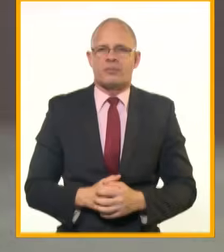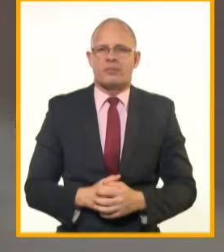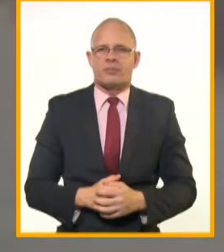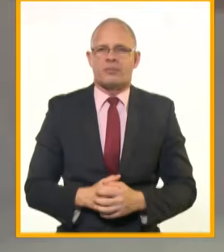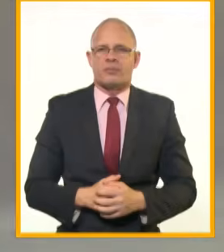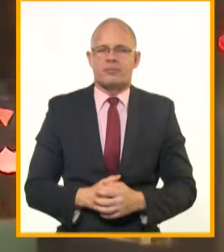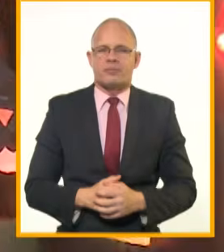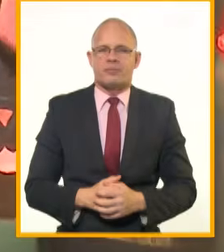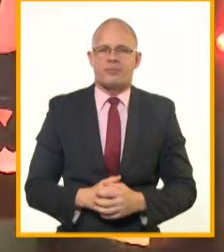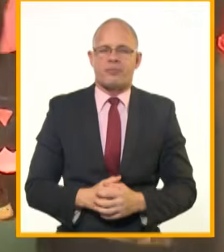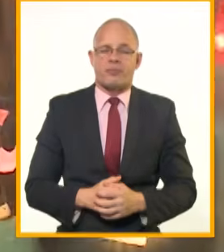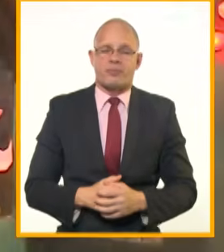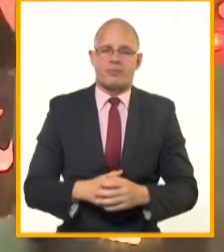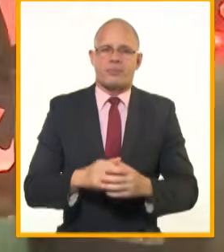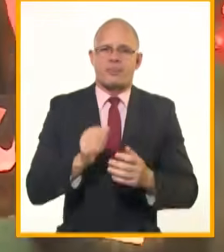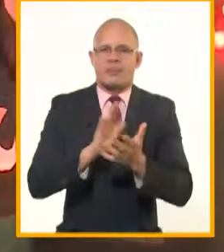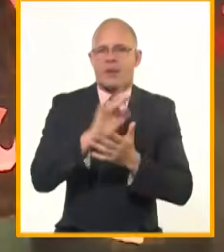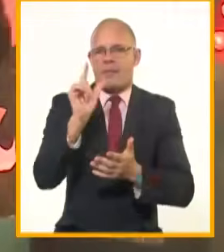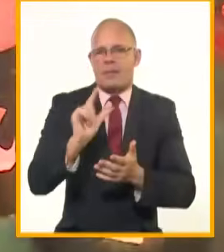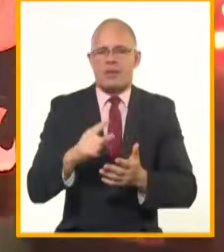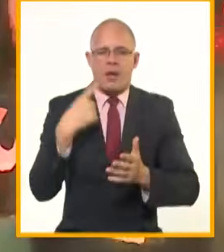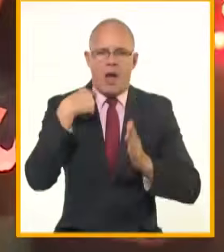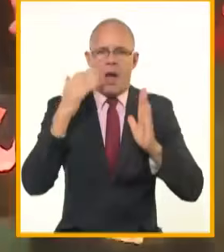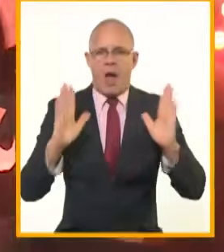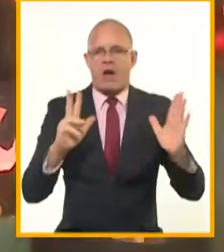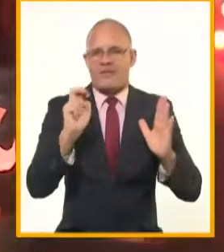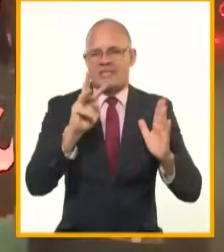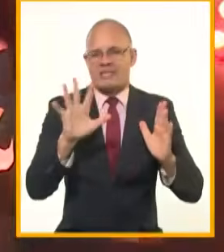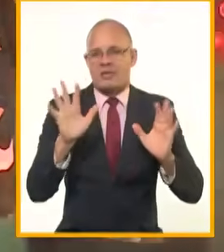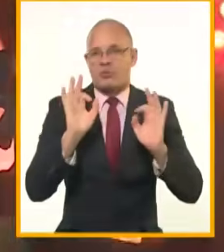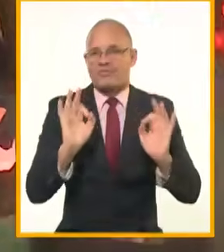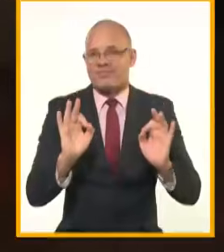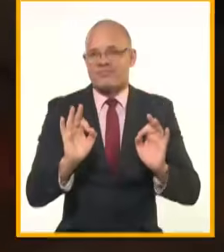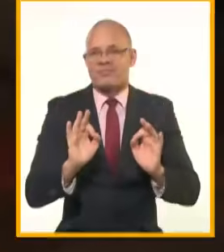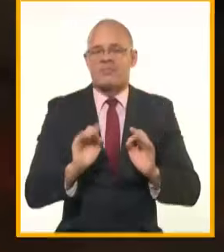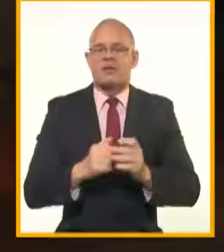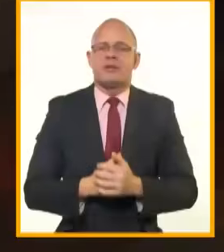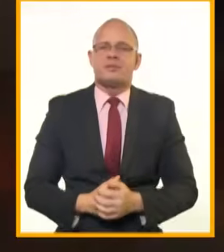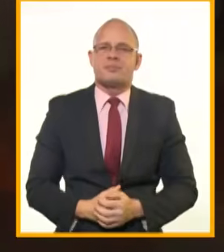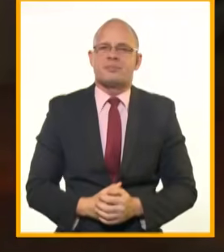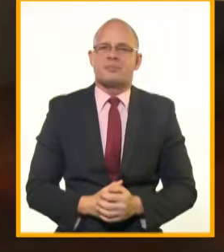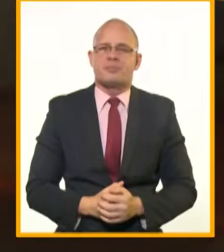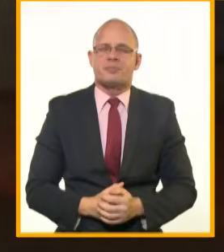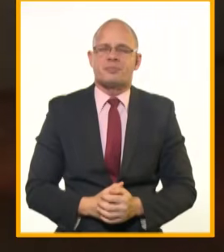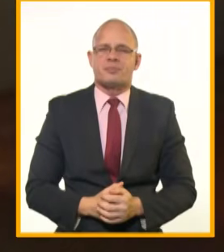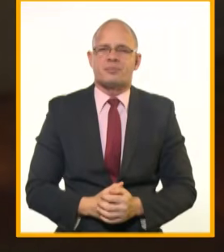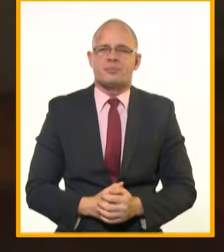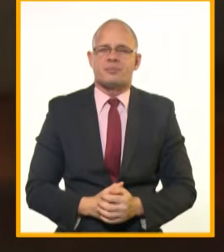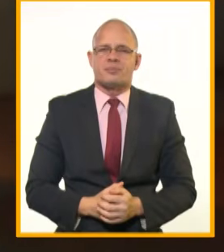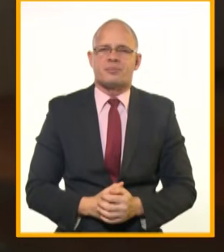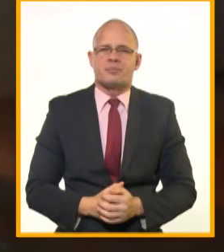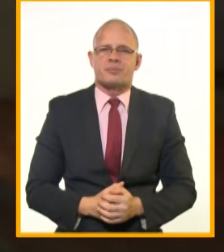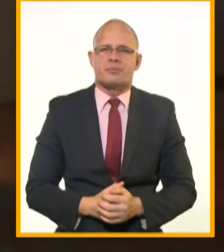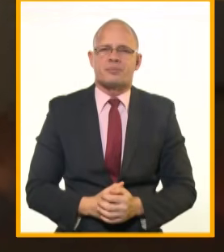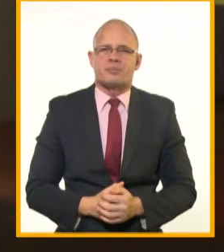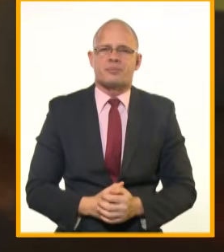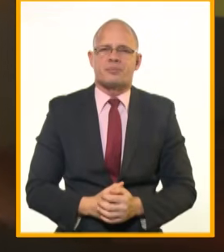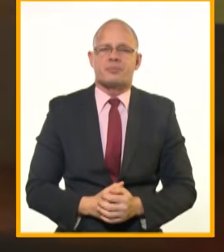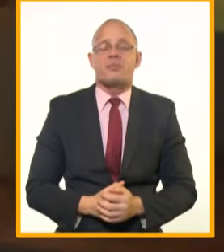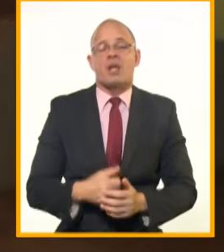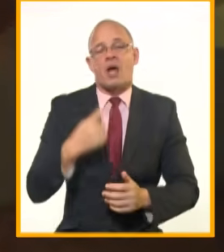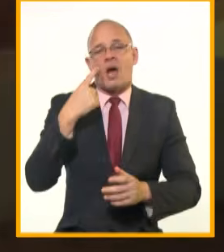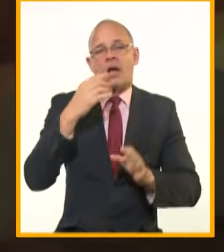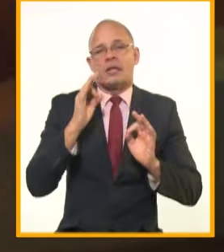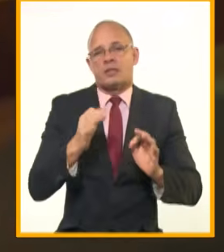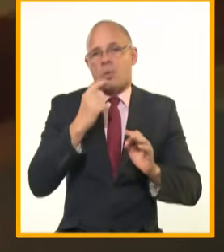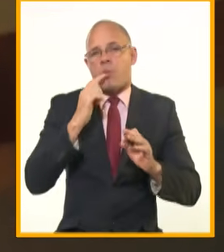en 2025 se desplegó como una radiografía variada del alma de todo un pueblo, entre fuertes retos y desafíos,